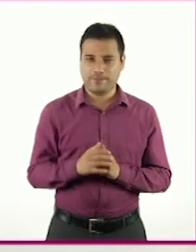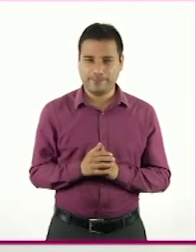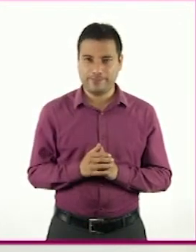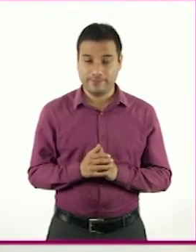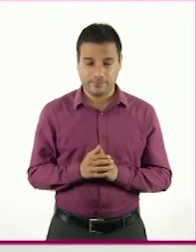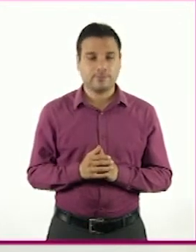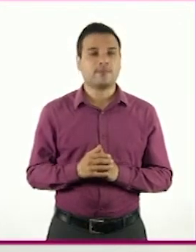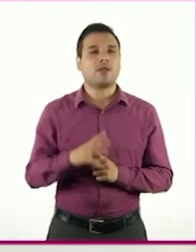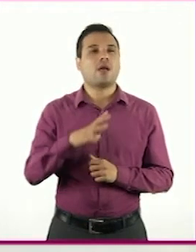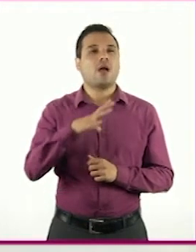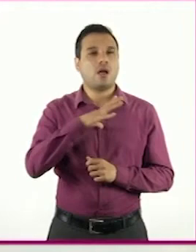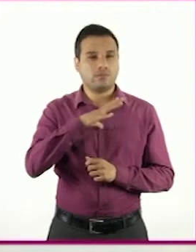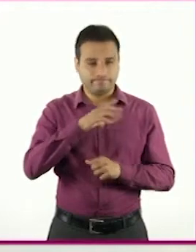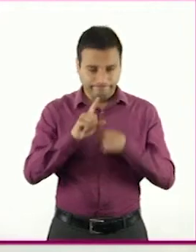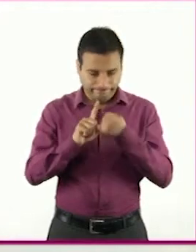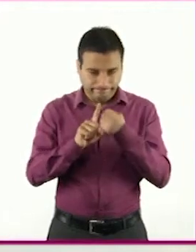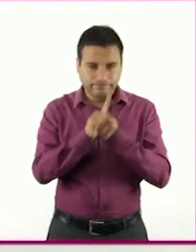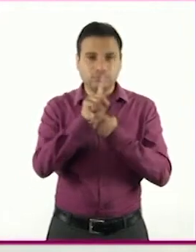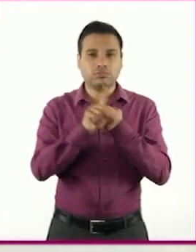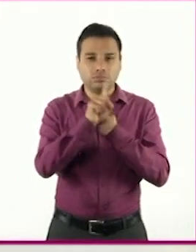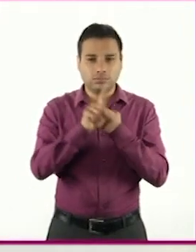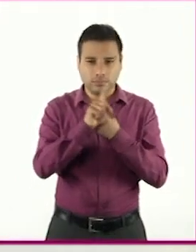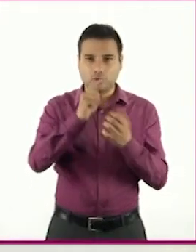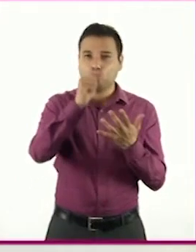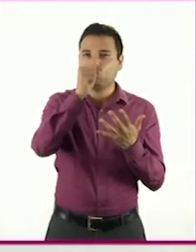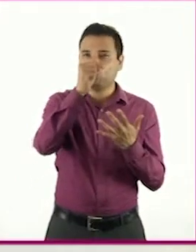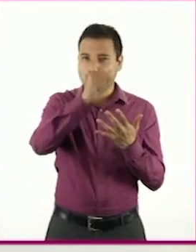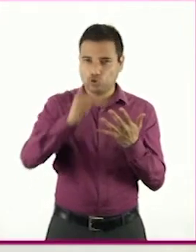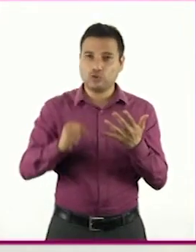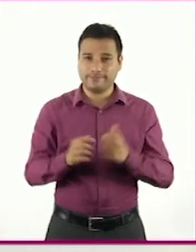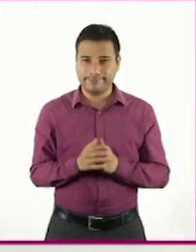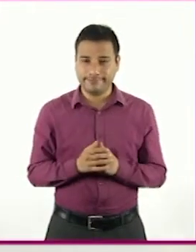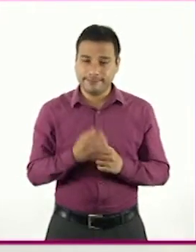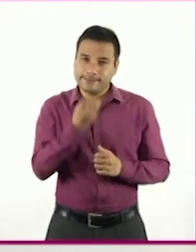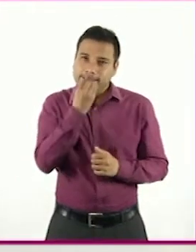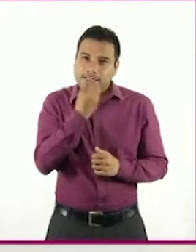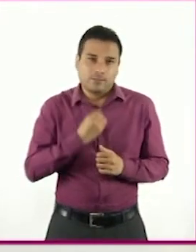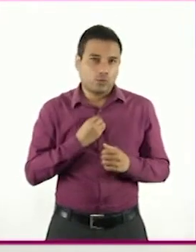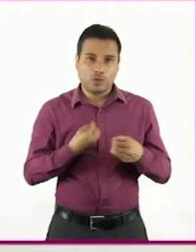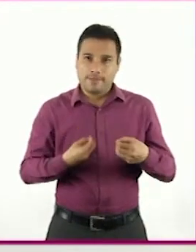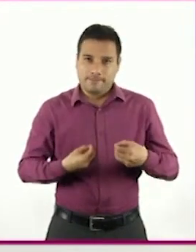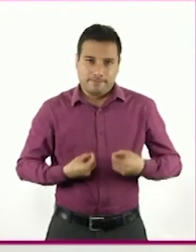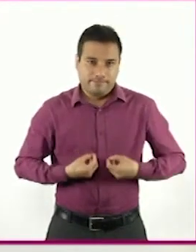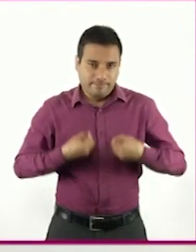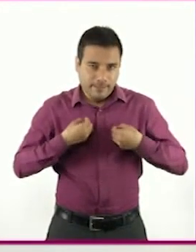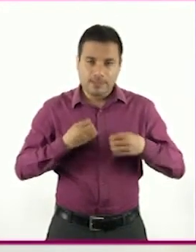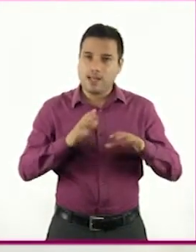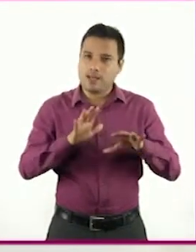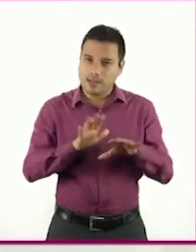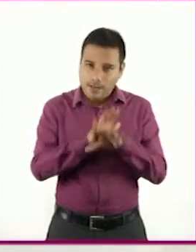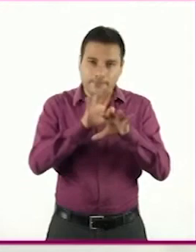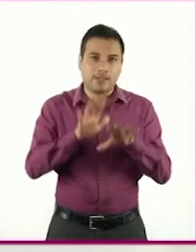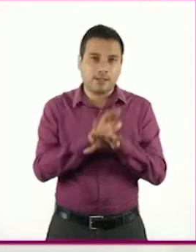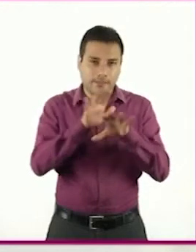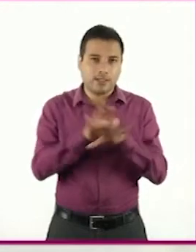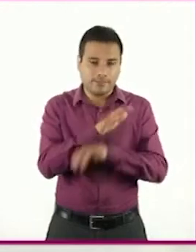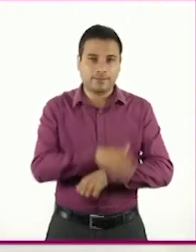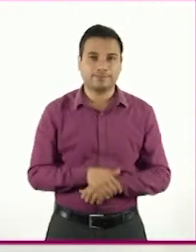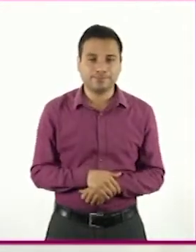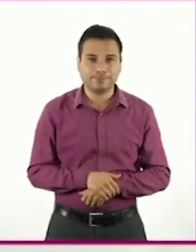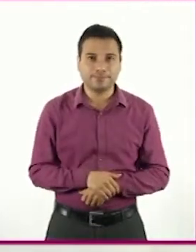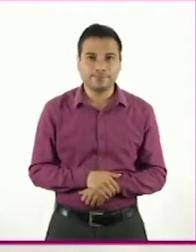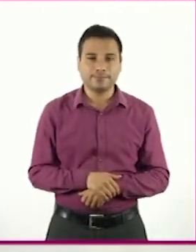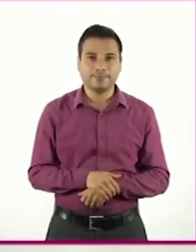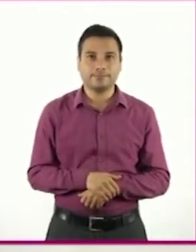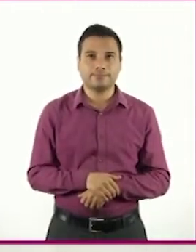por diversos obstáculos que los ha obligado a adaptarse de diferente manera a la sociedad norteamericana. Esto los